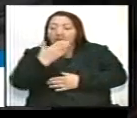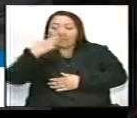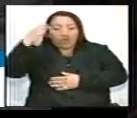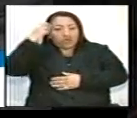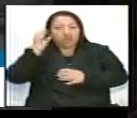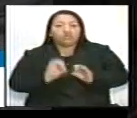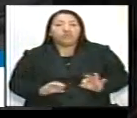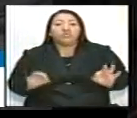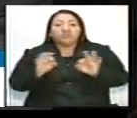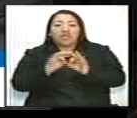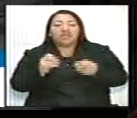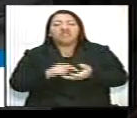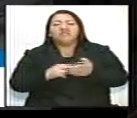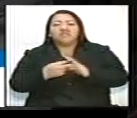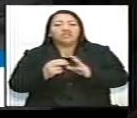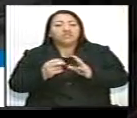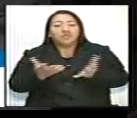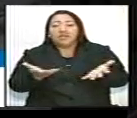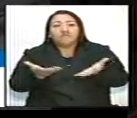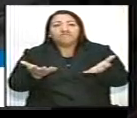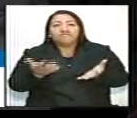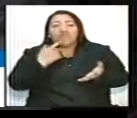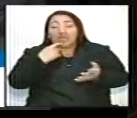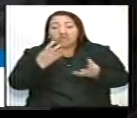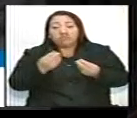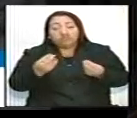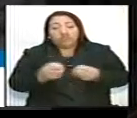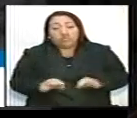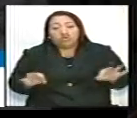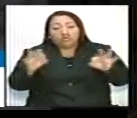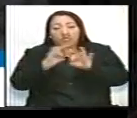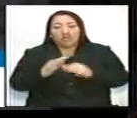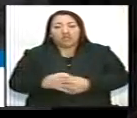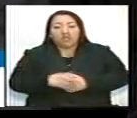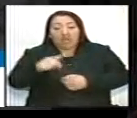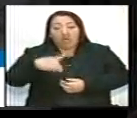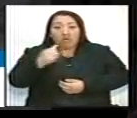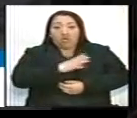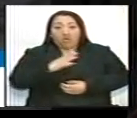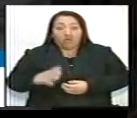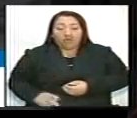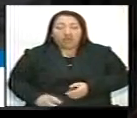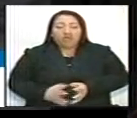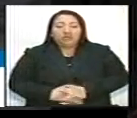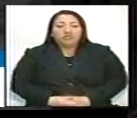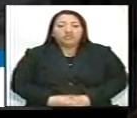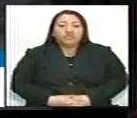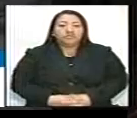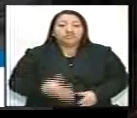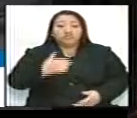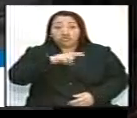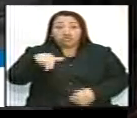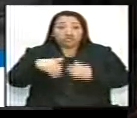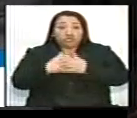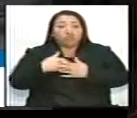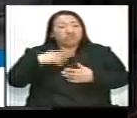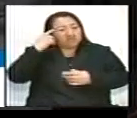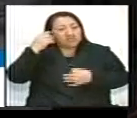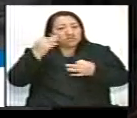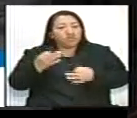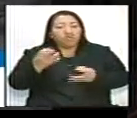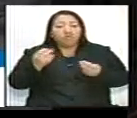tan importante que es prioritaria en el actual gobierno. Y que estamos seguros, es